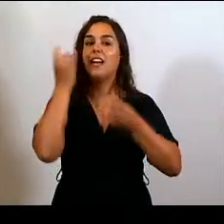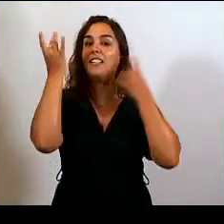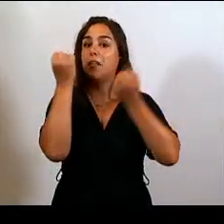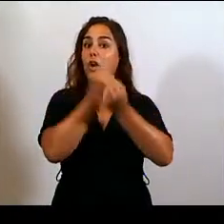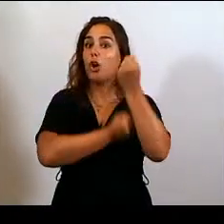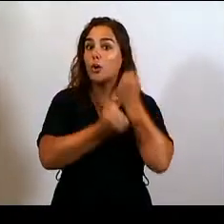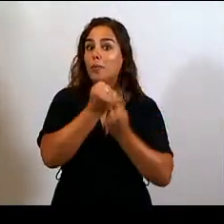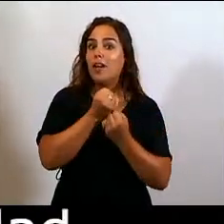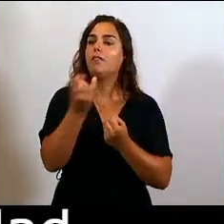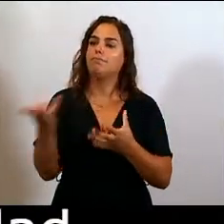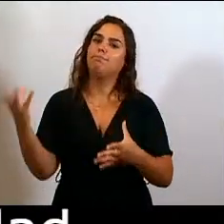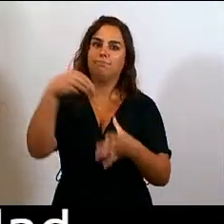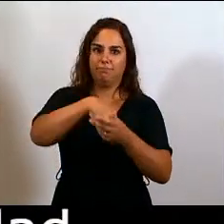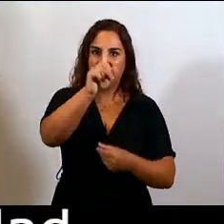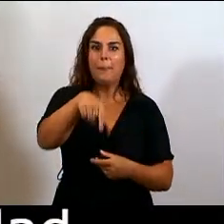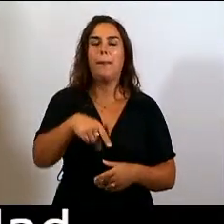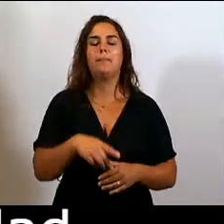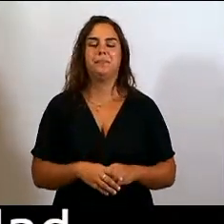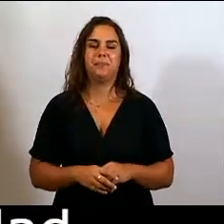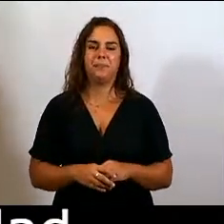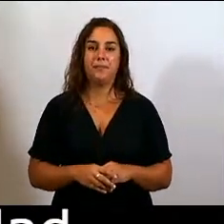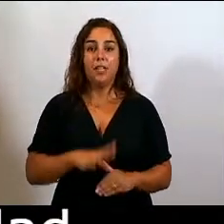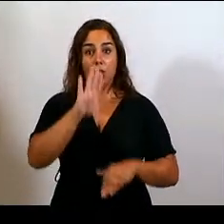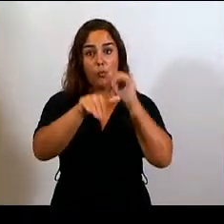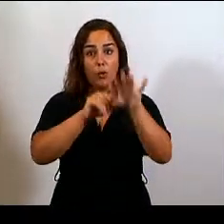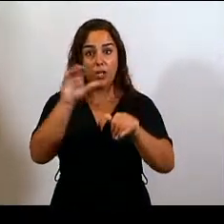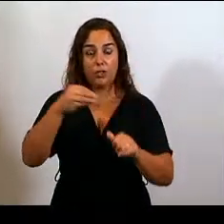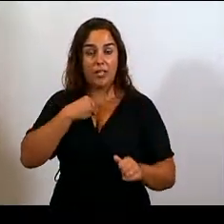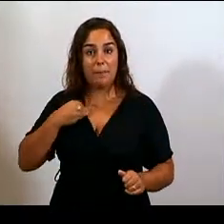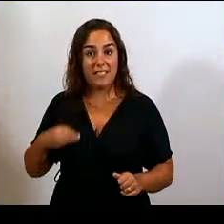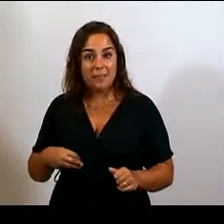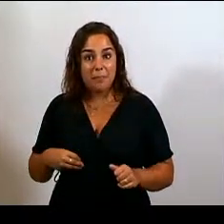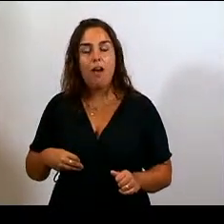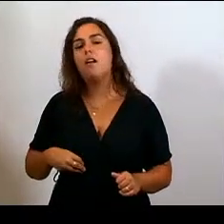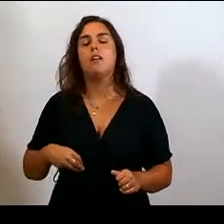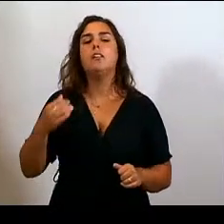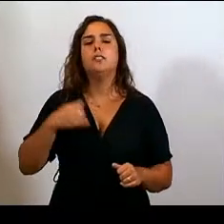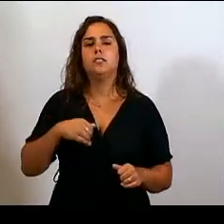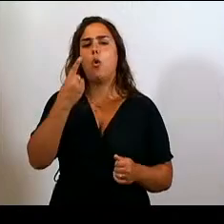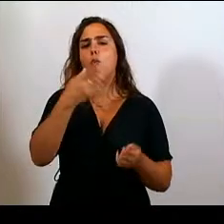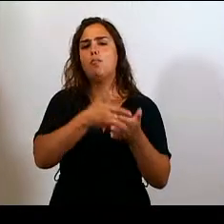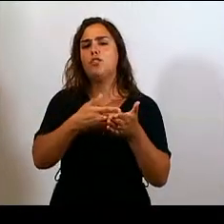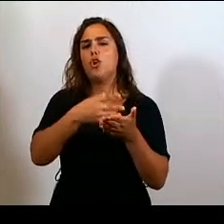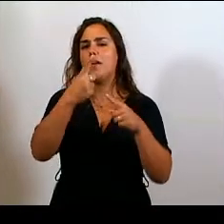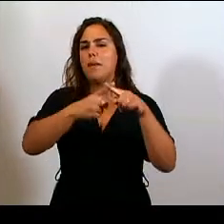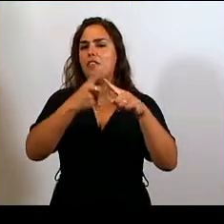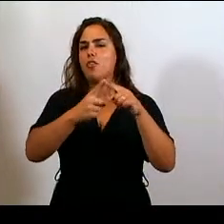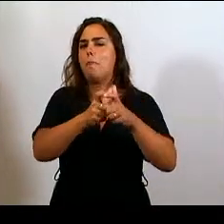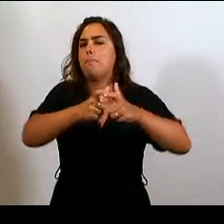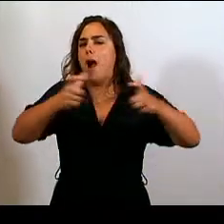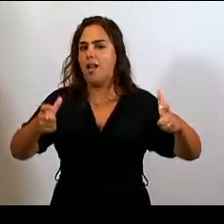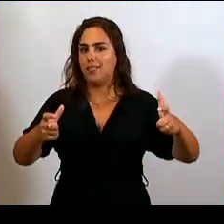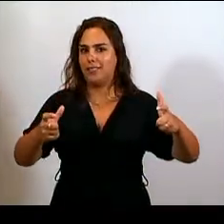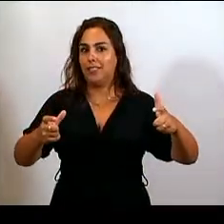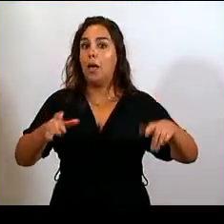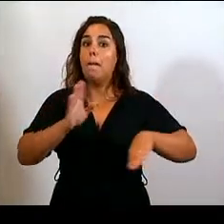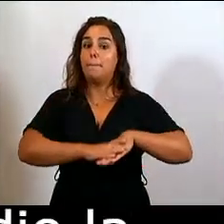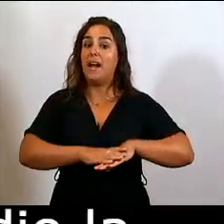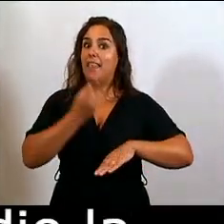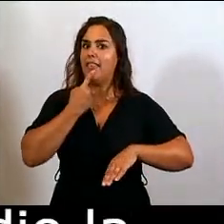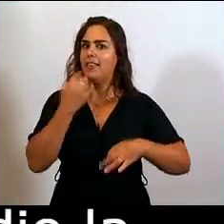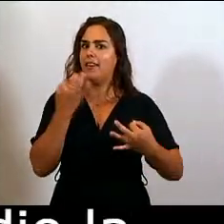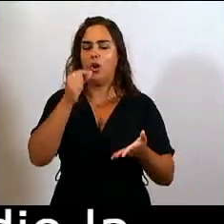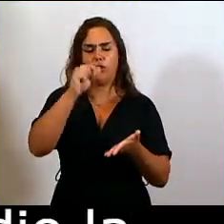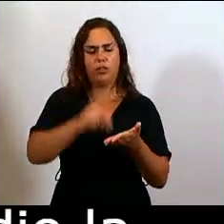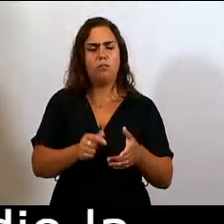económica. En esta convocatoria hemos aumentado 1,5 millones la partida, con el fin de asumir más contrataciones